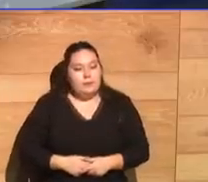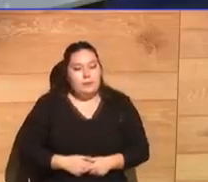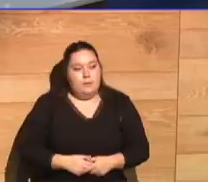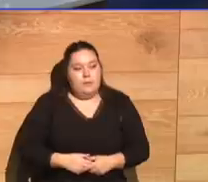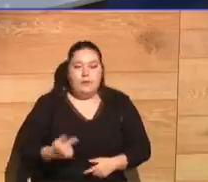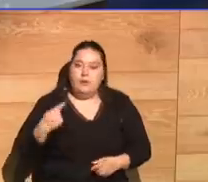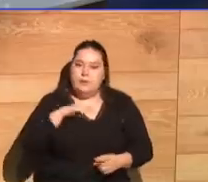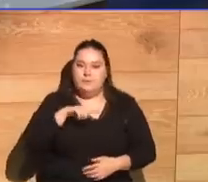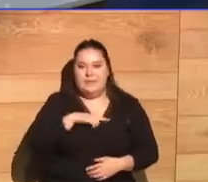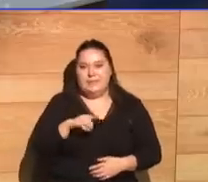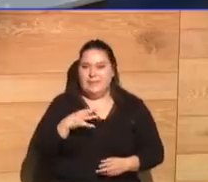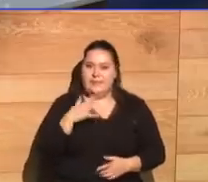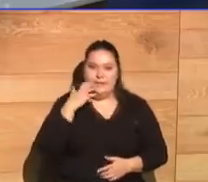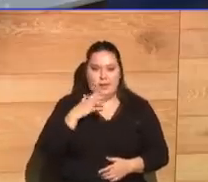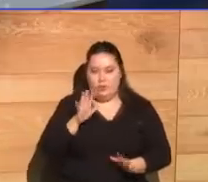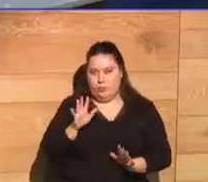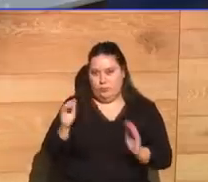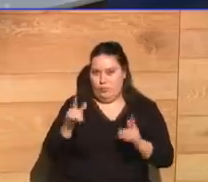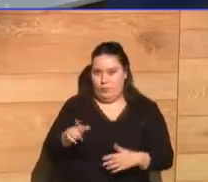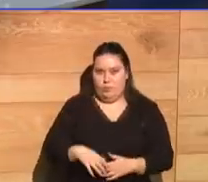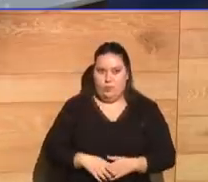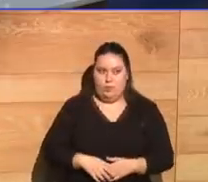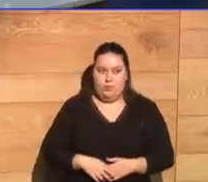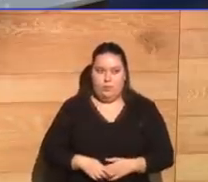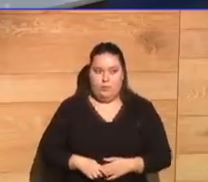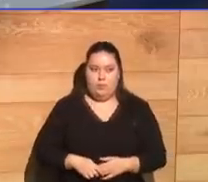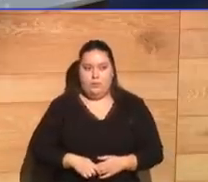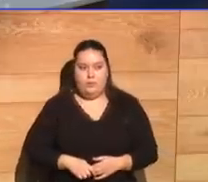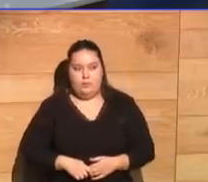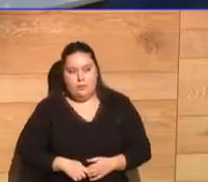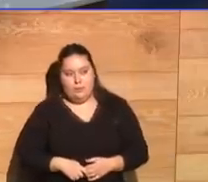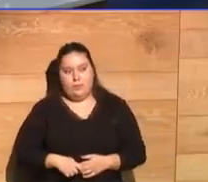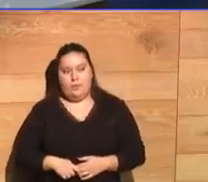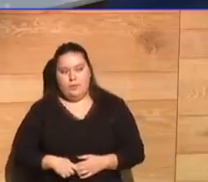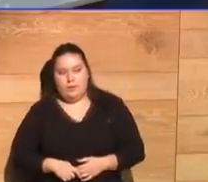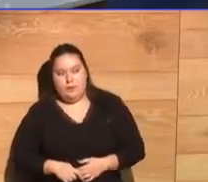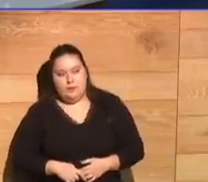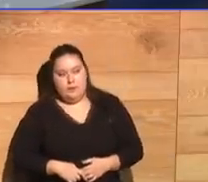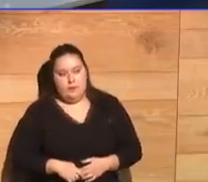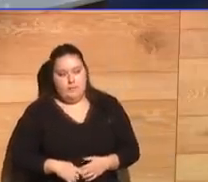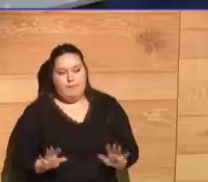momento. Sí. Oye, intolerancia a los cereales.